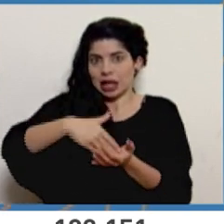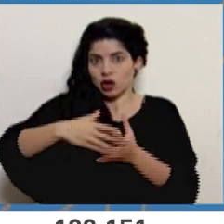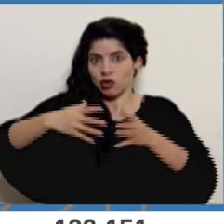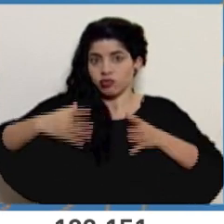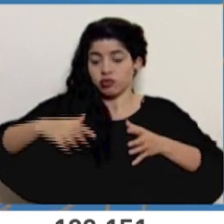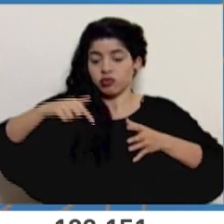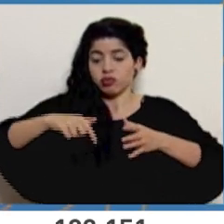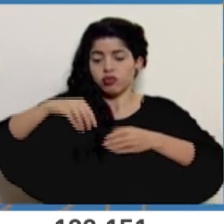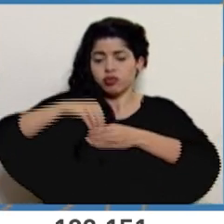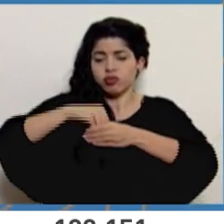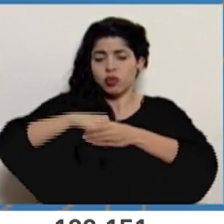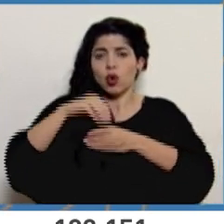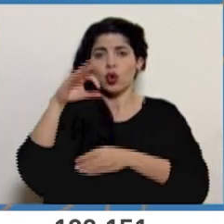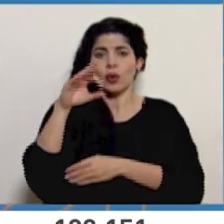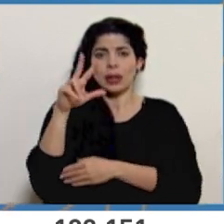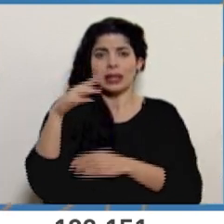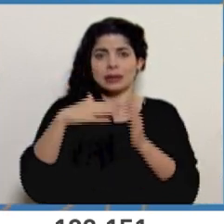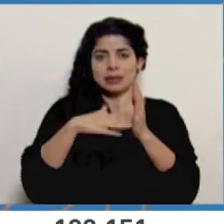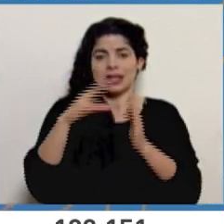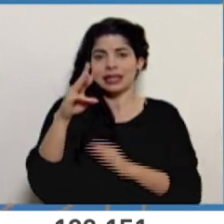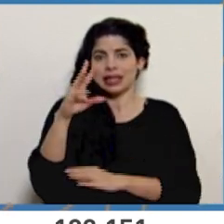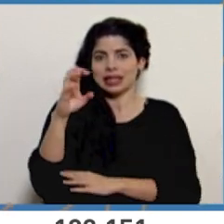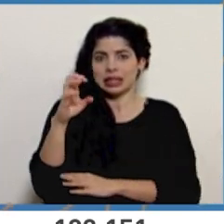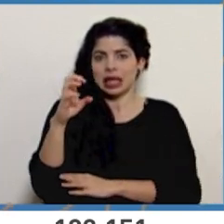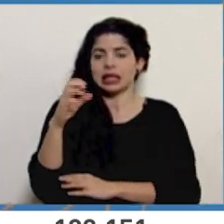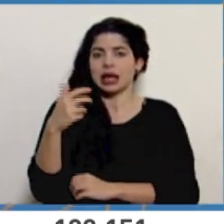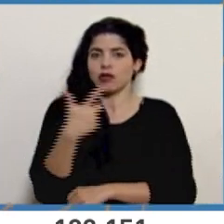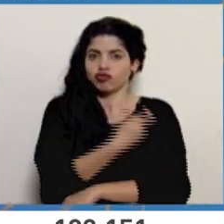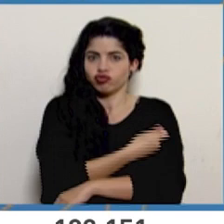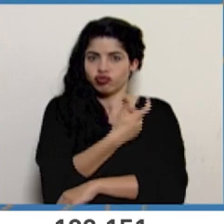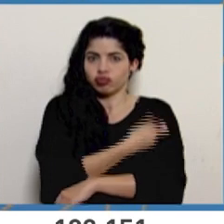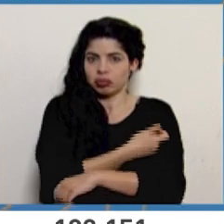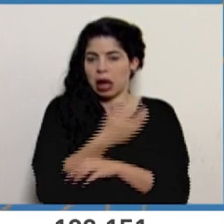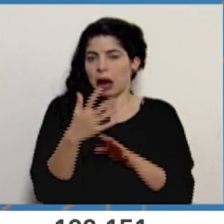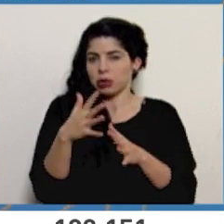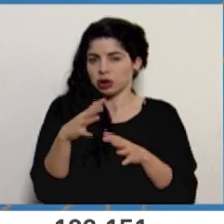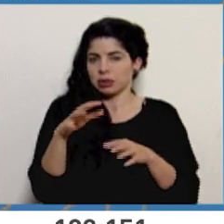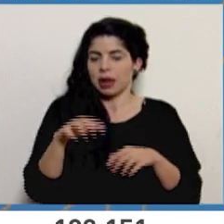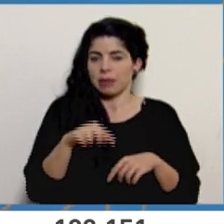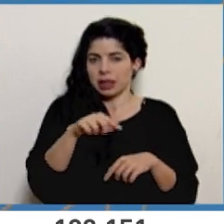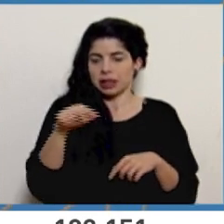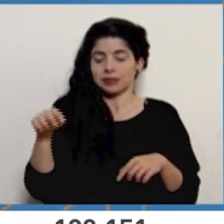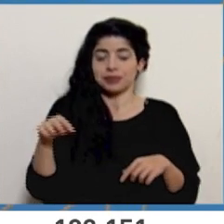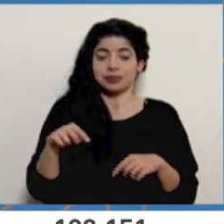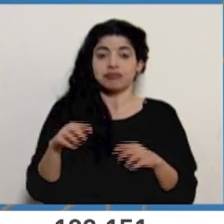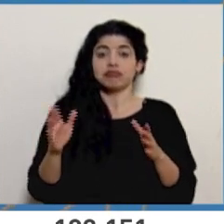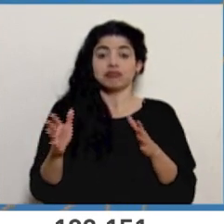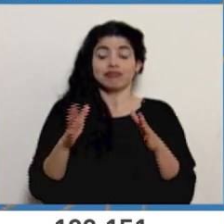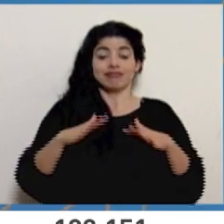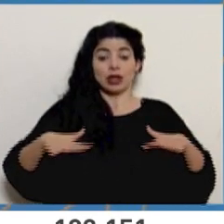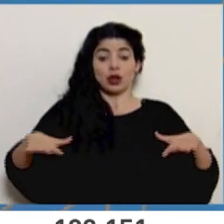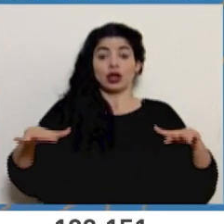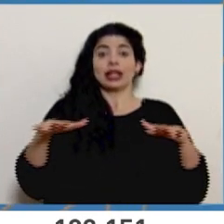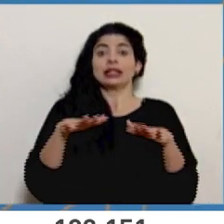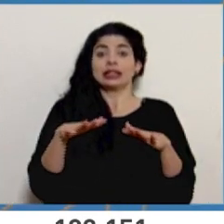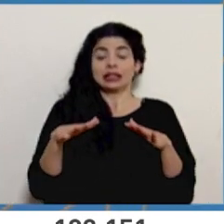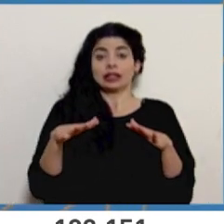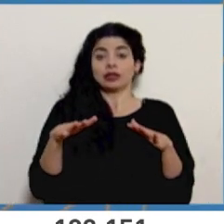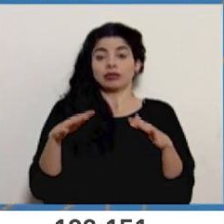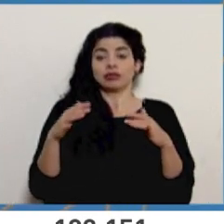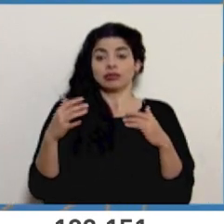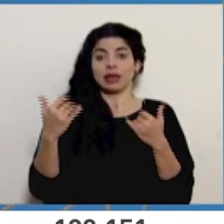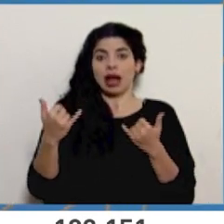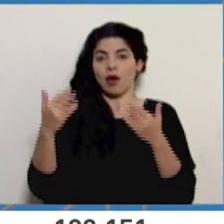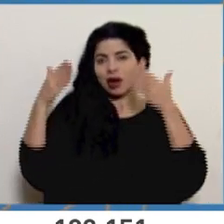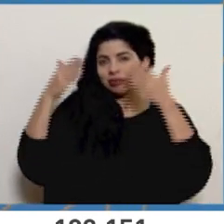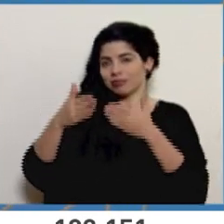un almacenaje de 93.600 dosis aproximadamente. En el contexto de los cambios